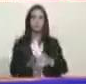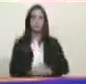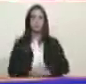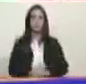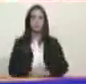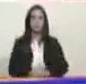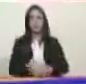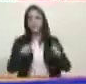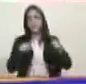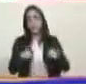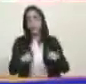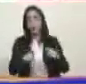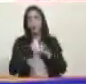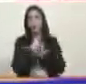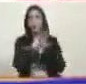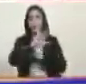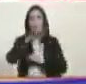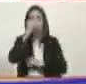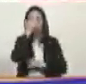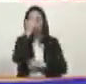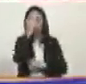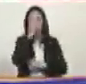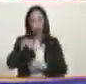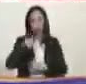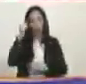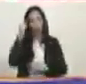Hoy es 5 de febrero, ¿verdad?